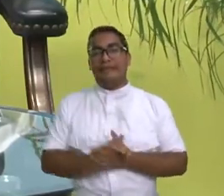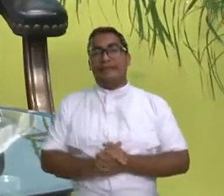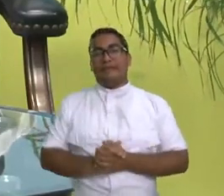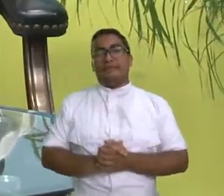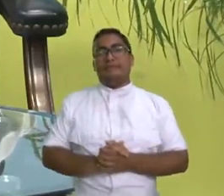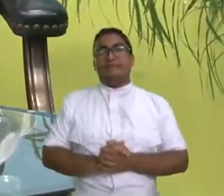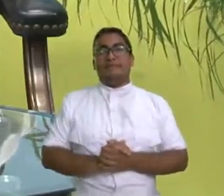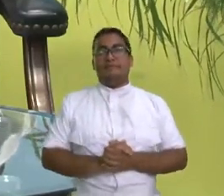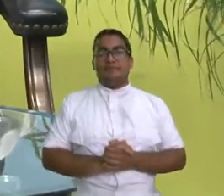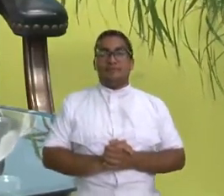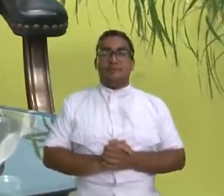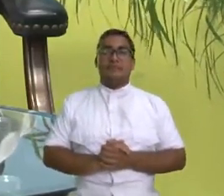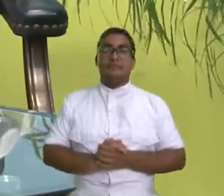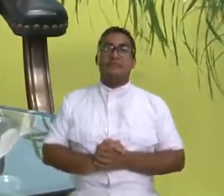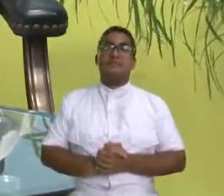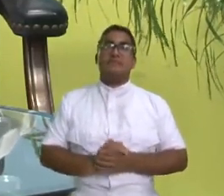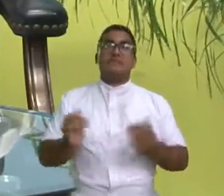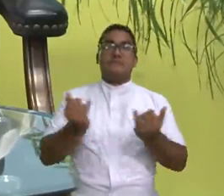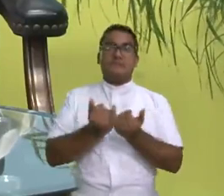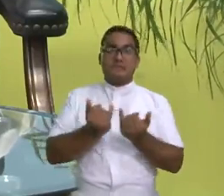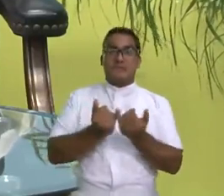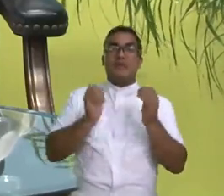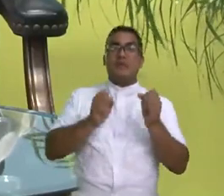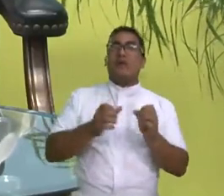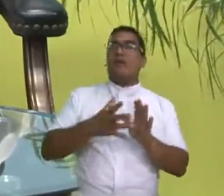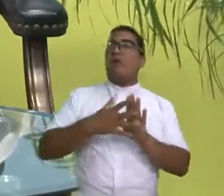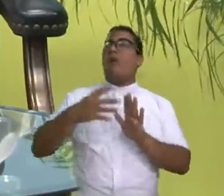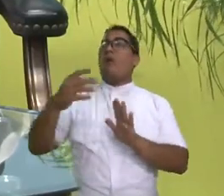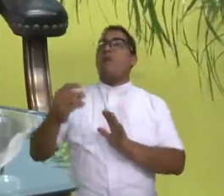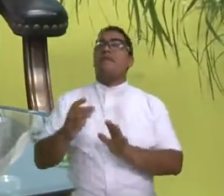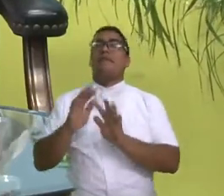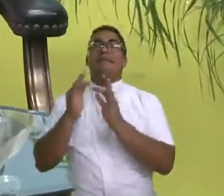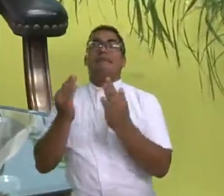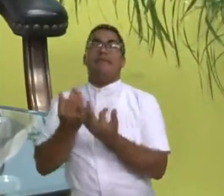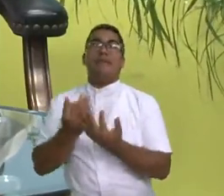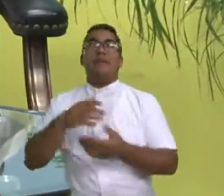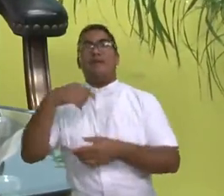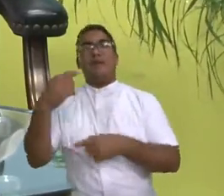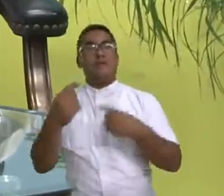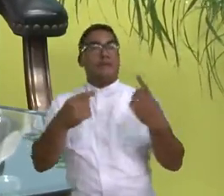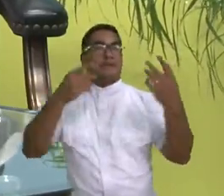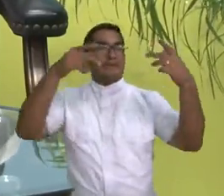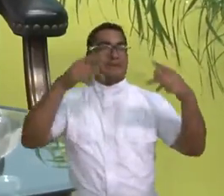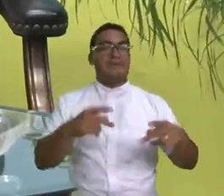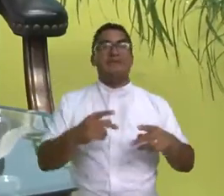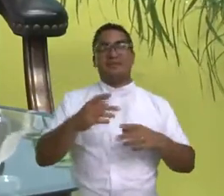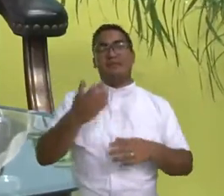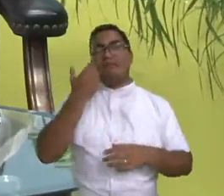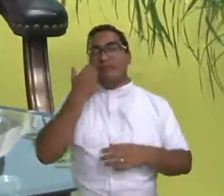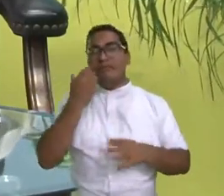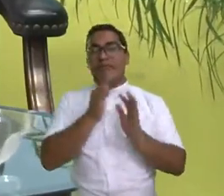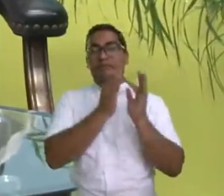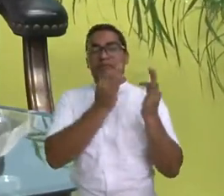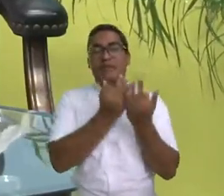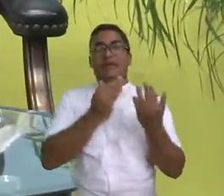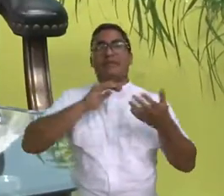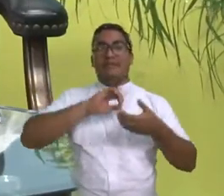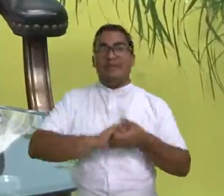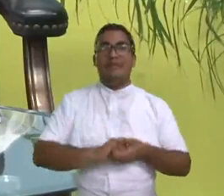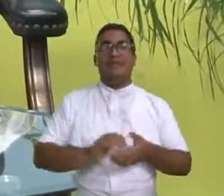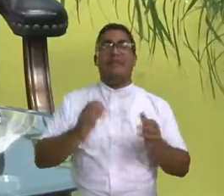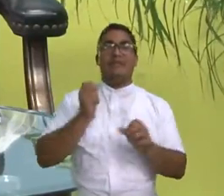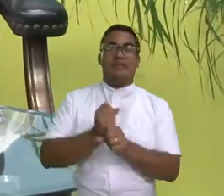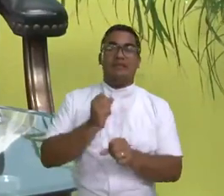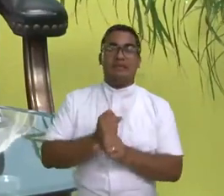¿verdad? Y también podemos llevar la infección a los compañeros que están alrededor, a nuestra familia, a nuestros amigos, compañeros de